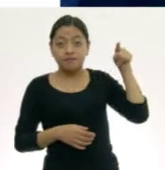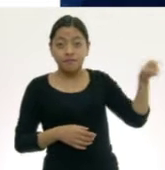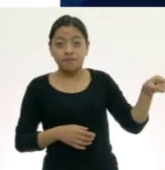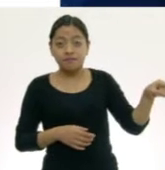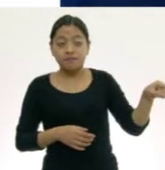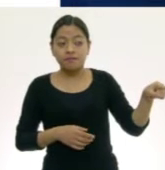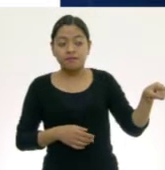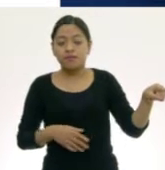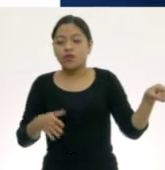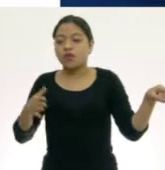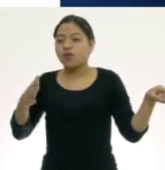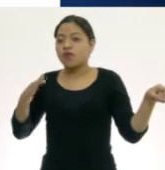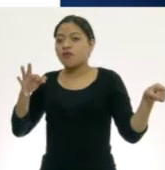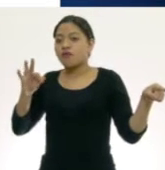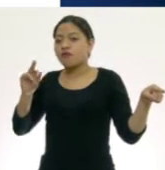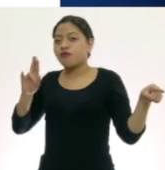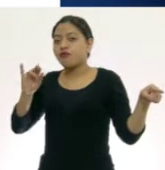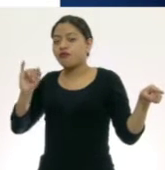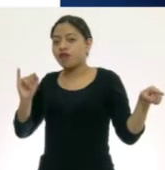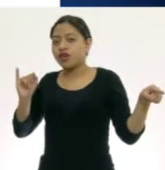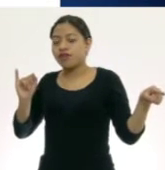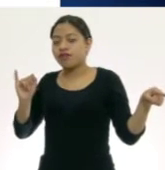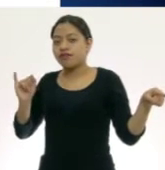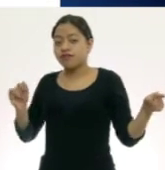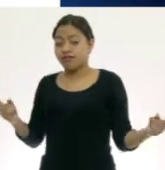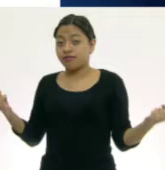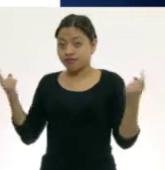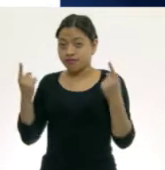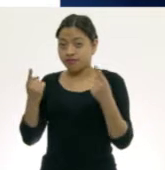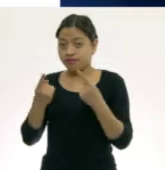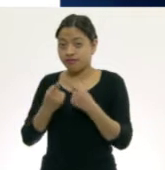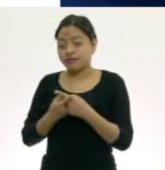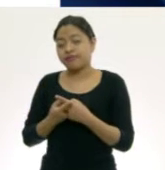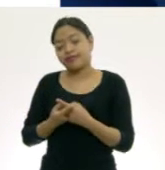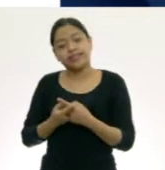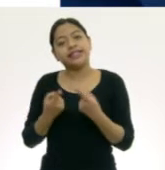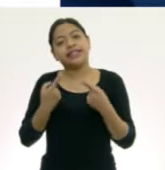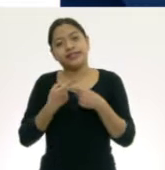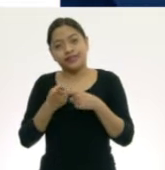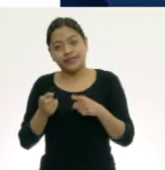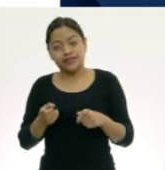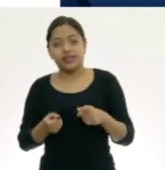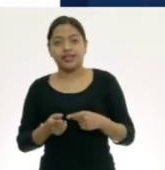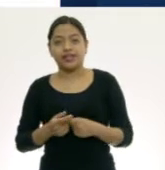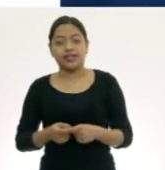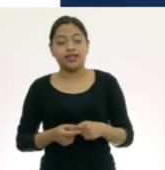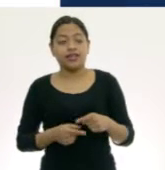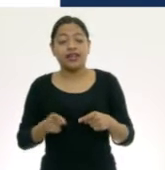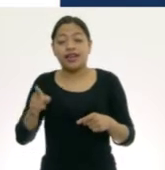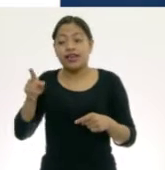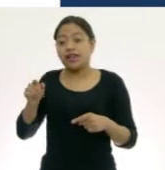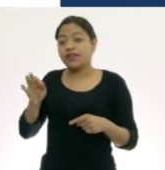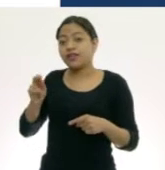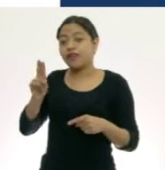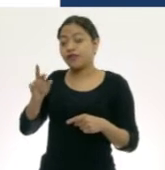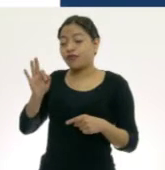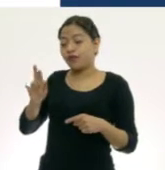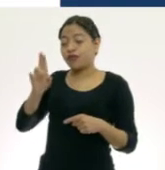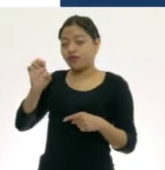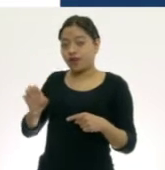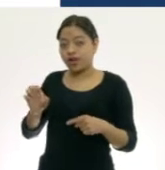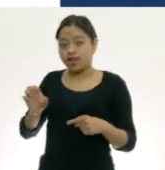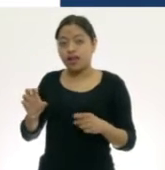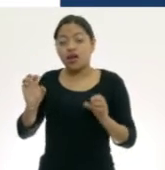mi hermana. ¿Se escucharía bien? No, tendríamos que colocar el él fue. Él fue, o el que nos queda en este caso